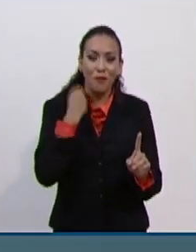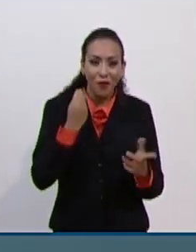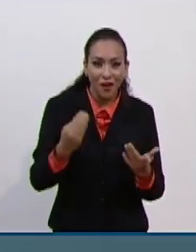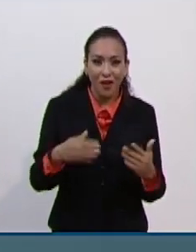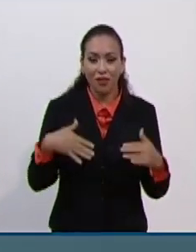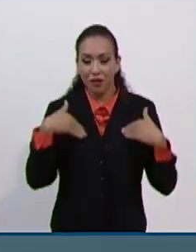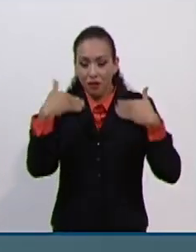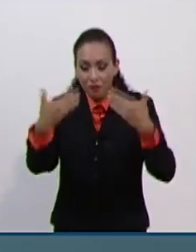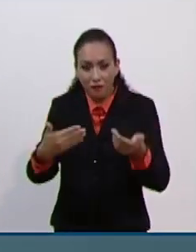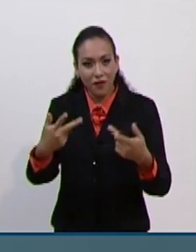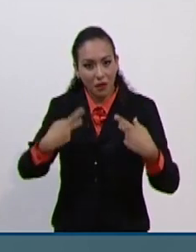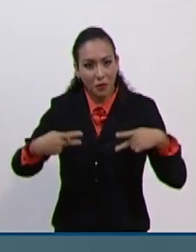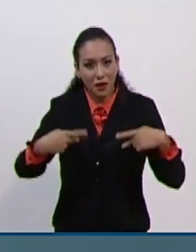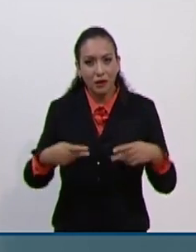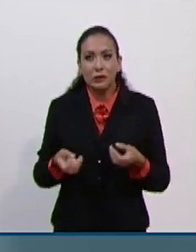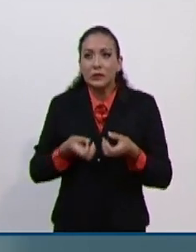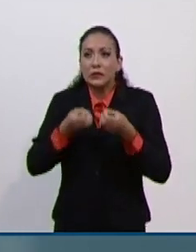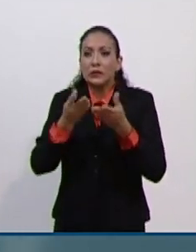puede confiar.